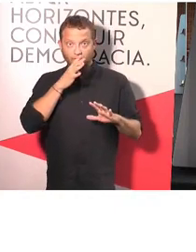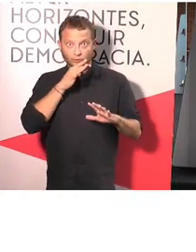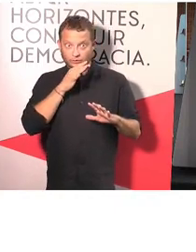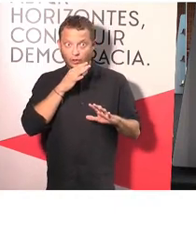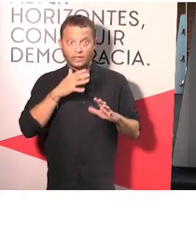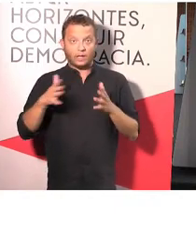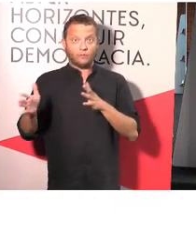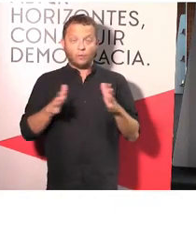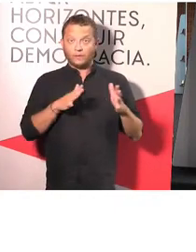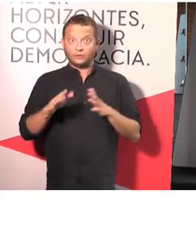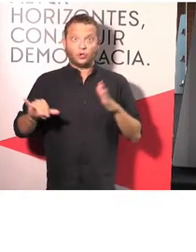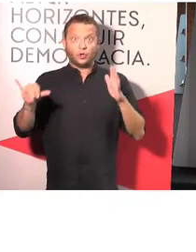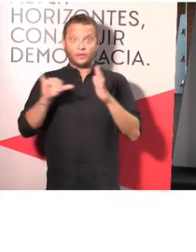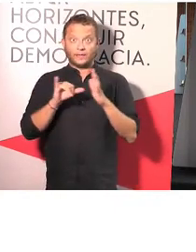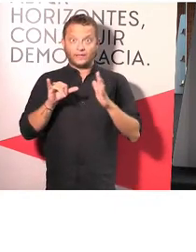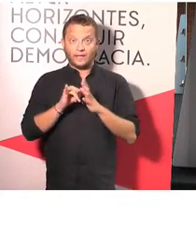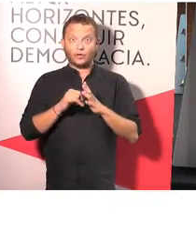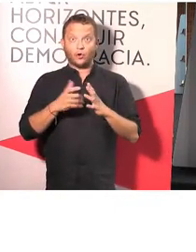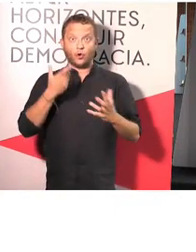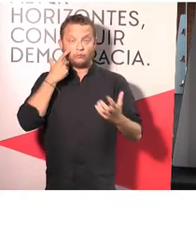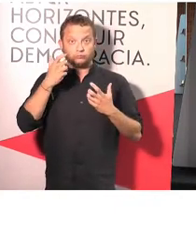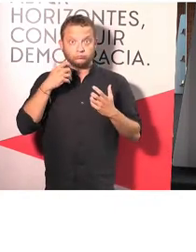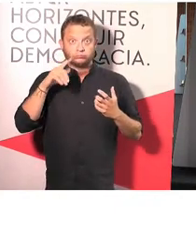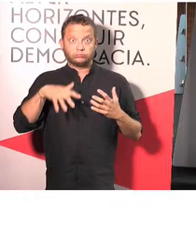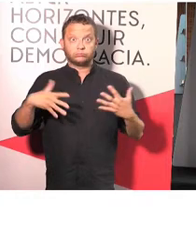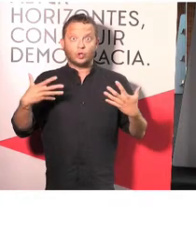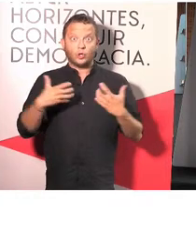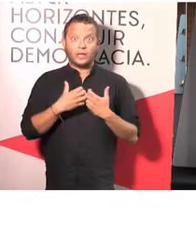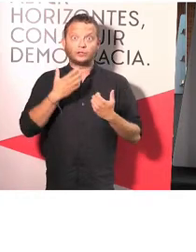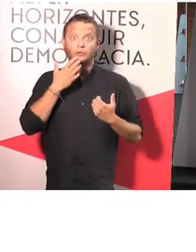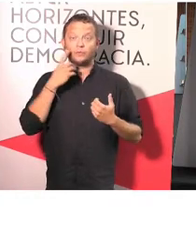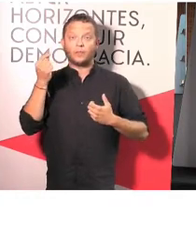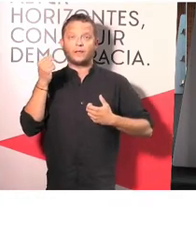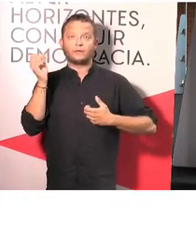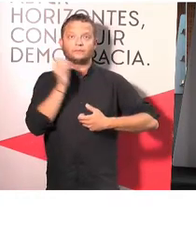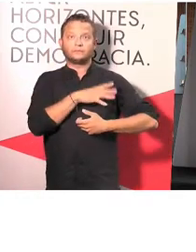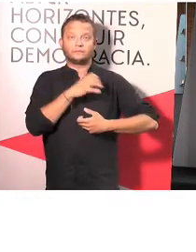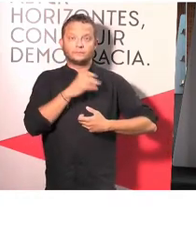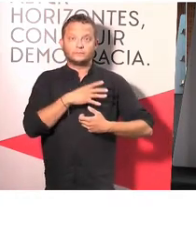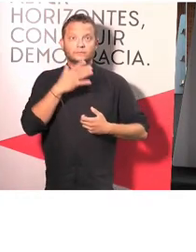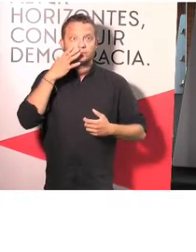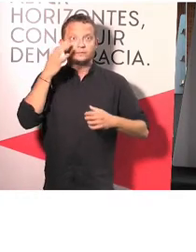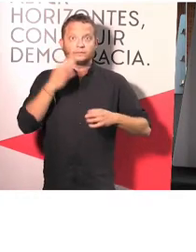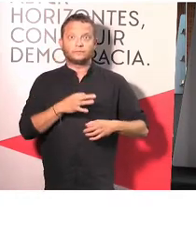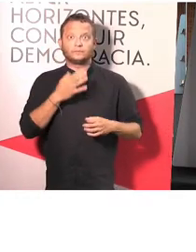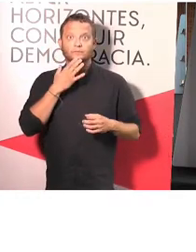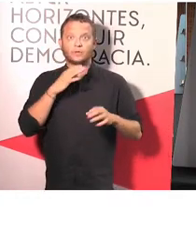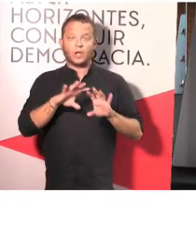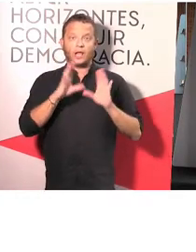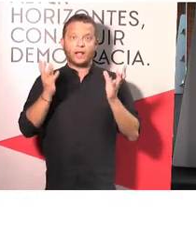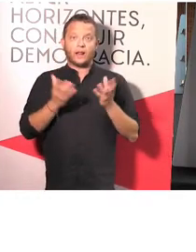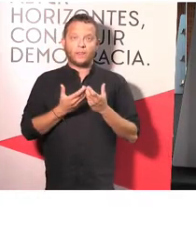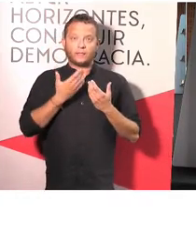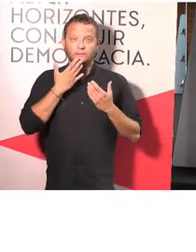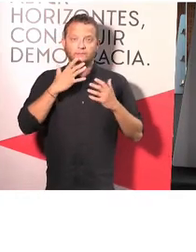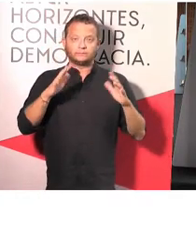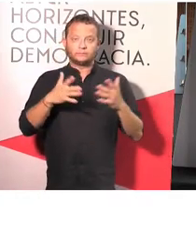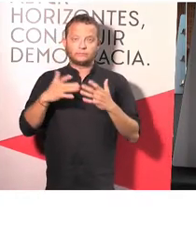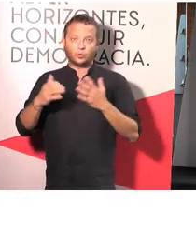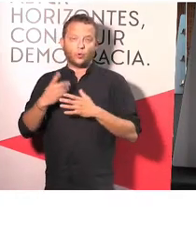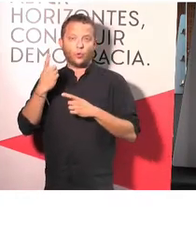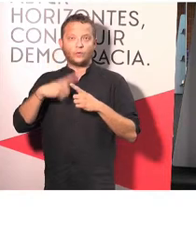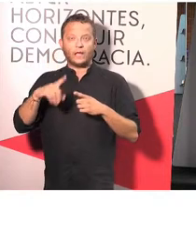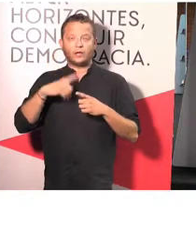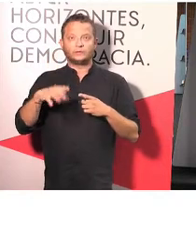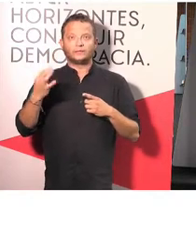un punto cercano de colapso respecto a la inversión de capital riesgo especulativa de las grandes plataformas, que una cosa